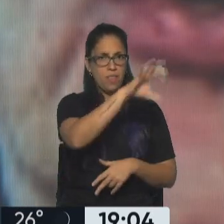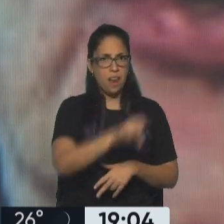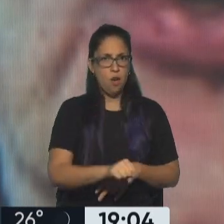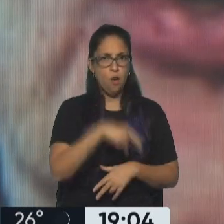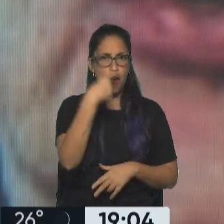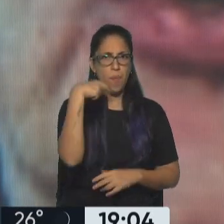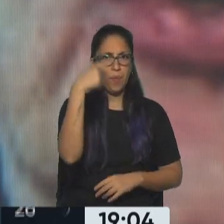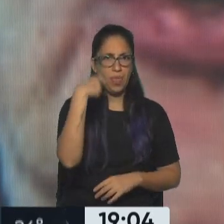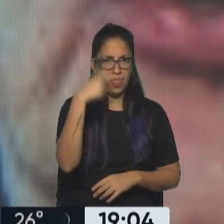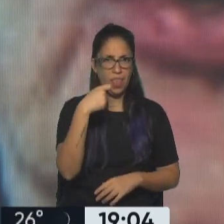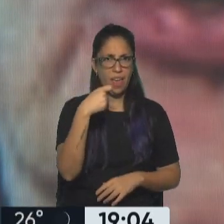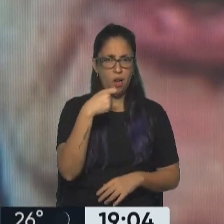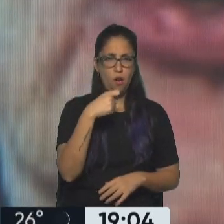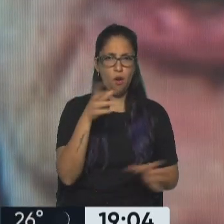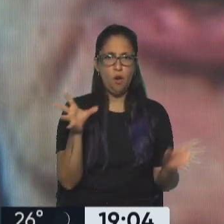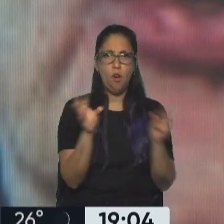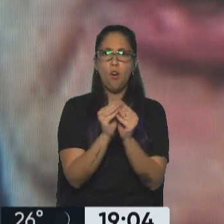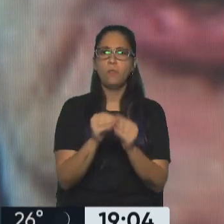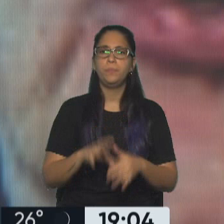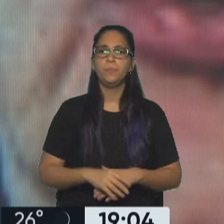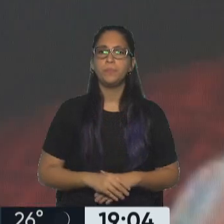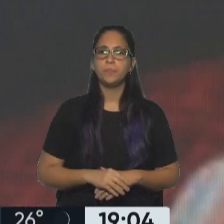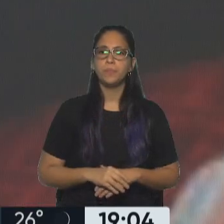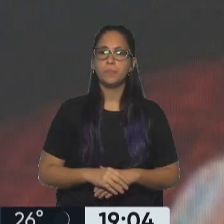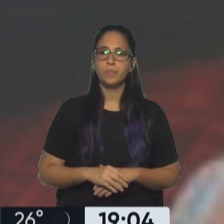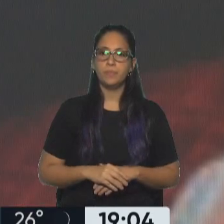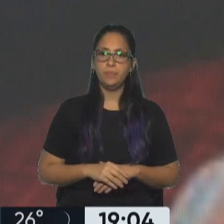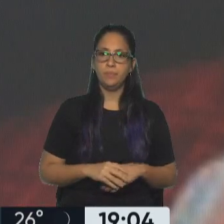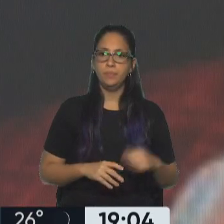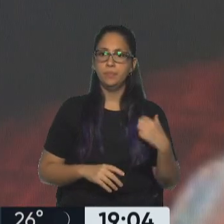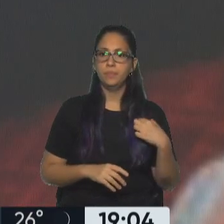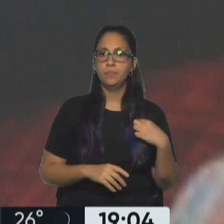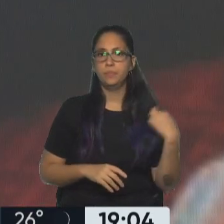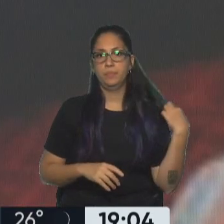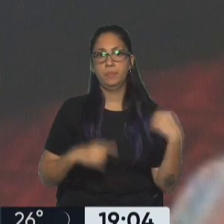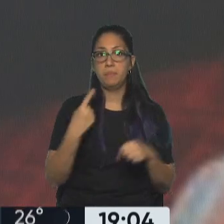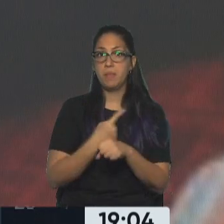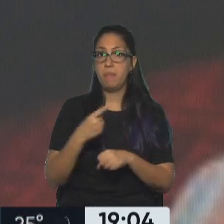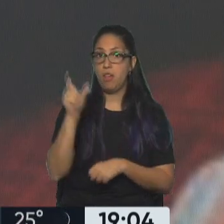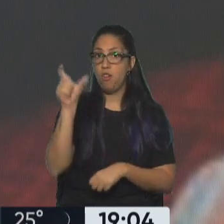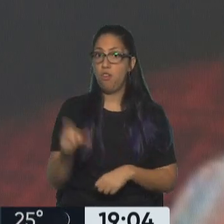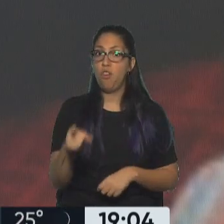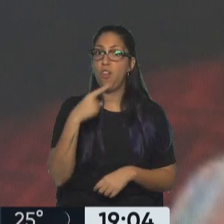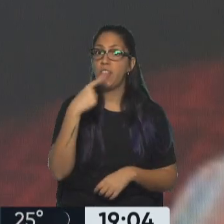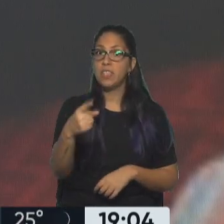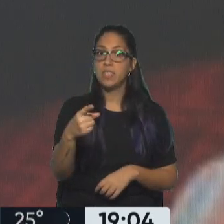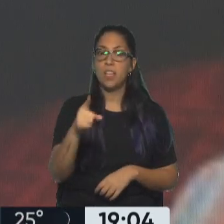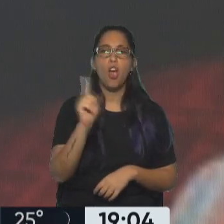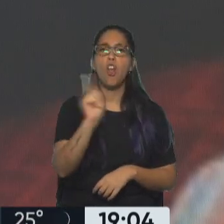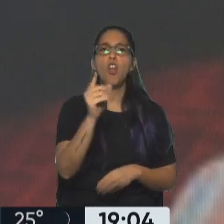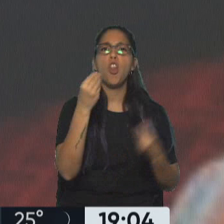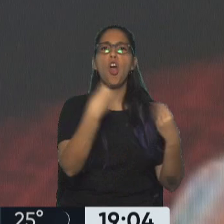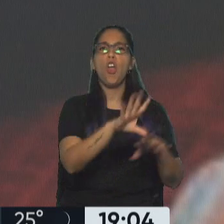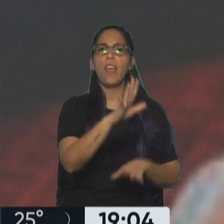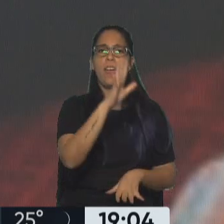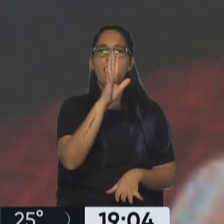otro video que acompaña, ¿qué? Sí, igual primero lo que quería decir es que Leónidas Issa lo que dice es que la Corte